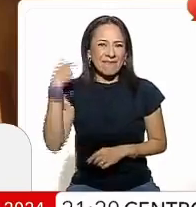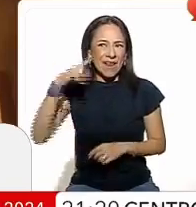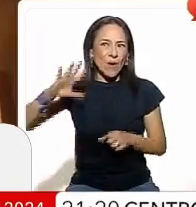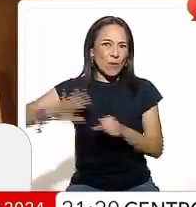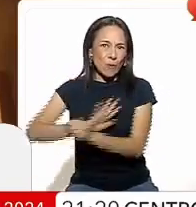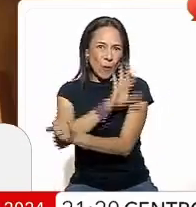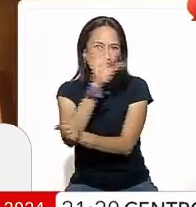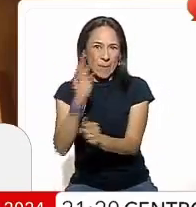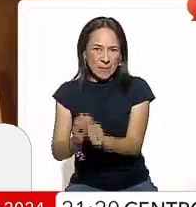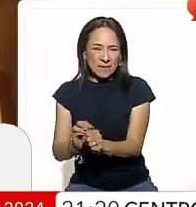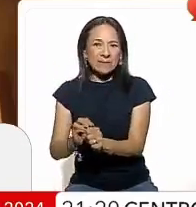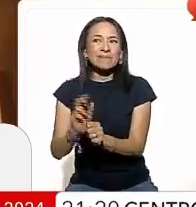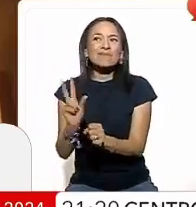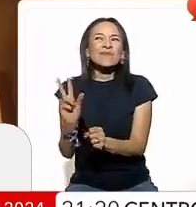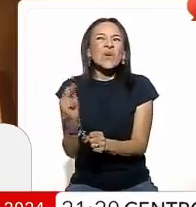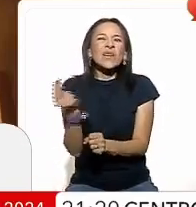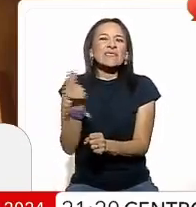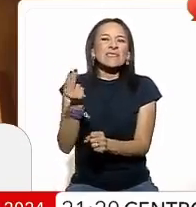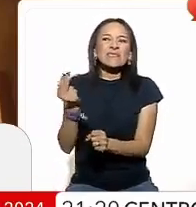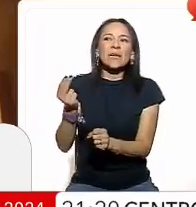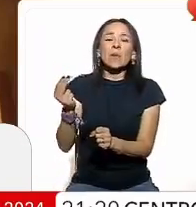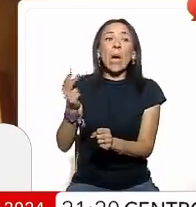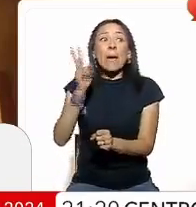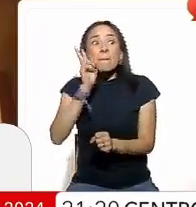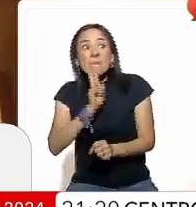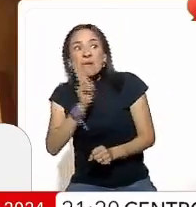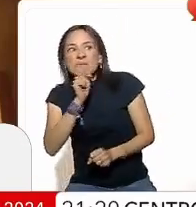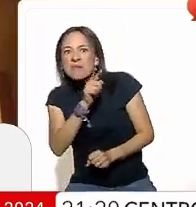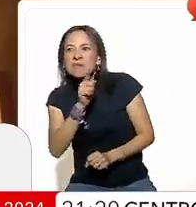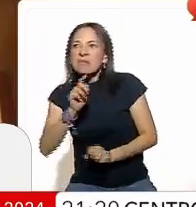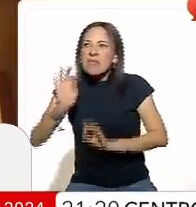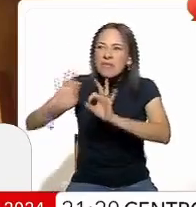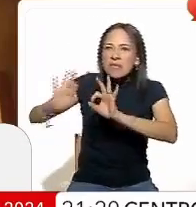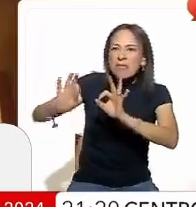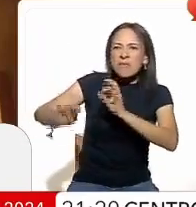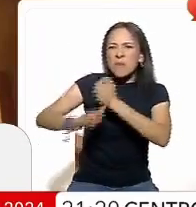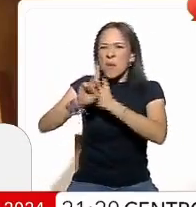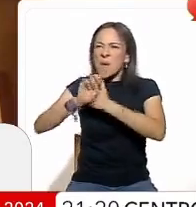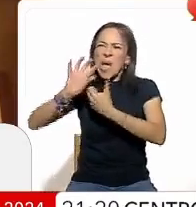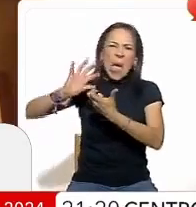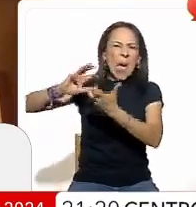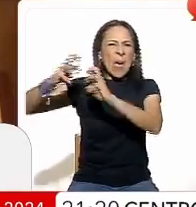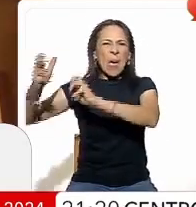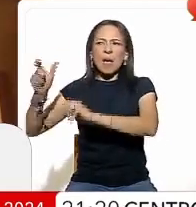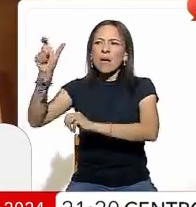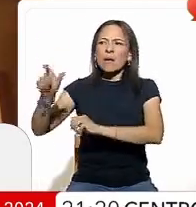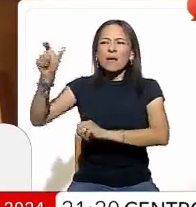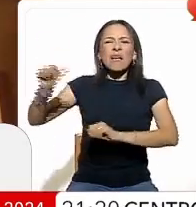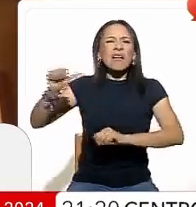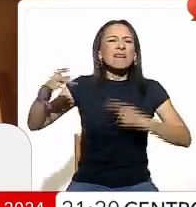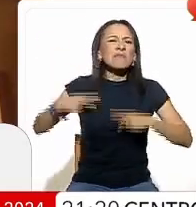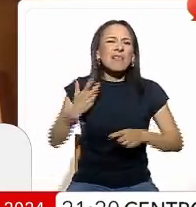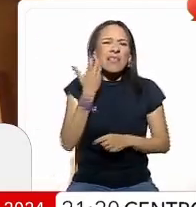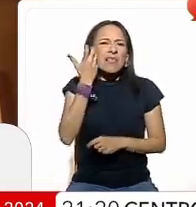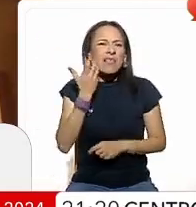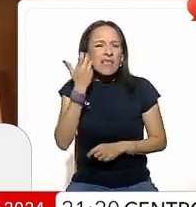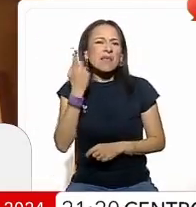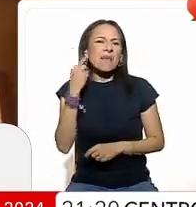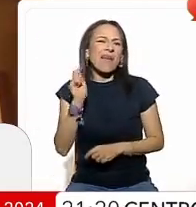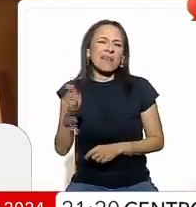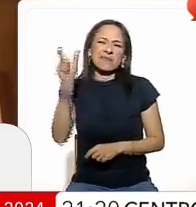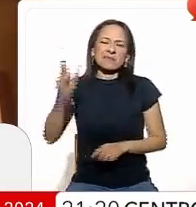nos merecemos a personajes que toda la vida hacen escándalo, actúan mal para un